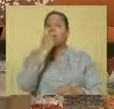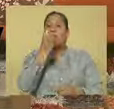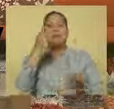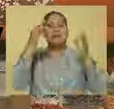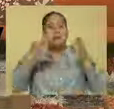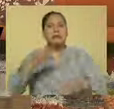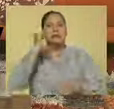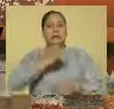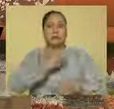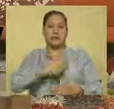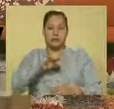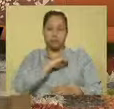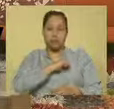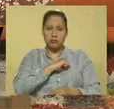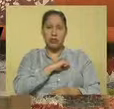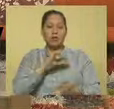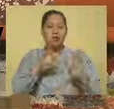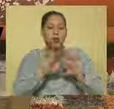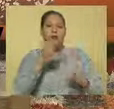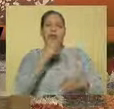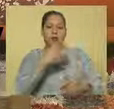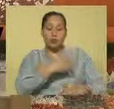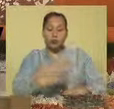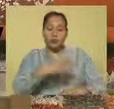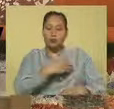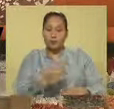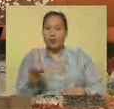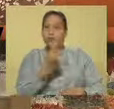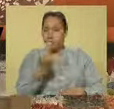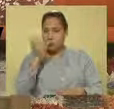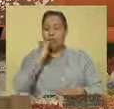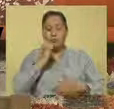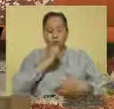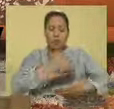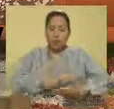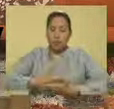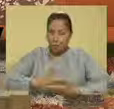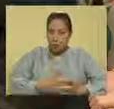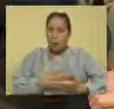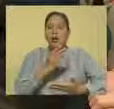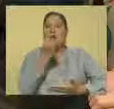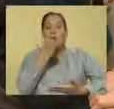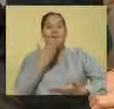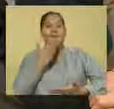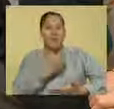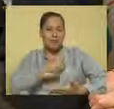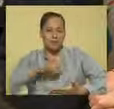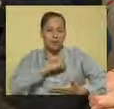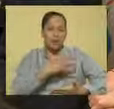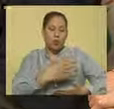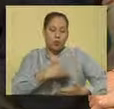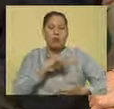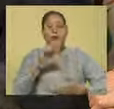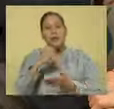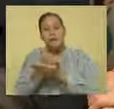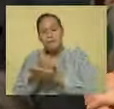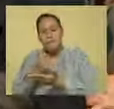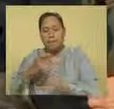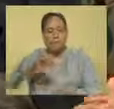alimentación al seno materno. La leche materna es lo ideal. Ya después viene la ablactación, las